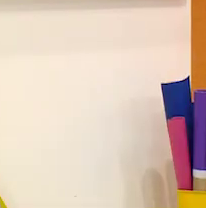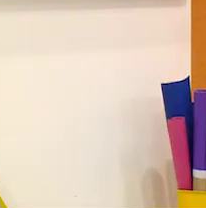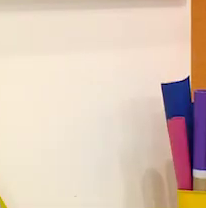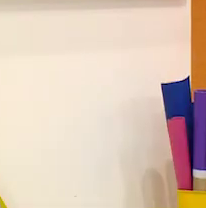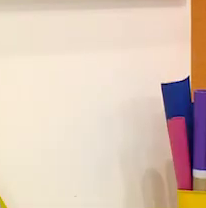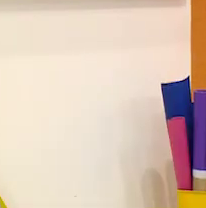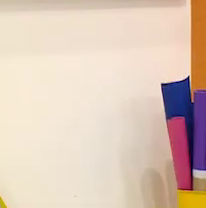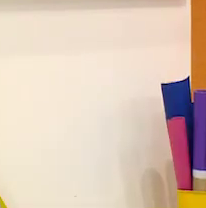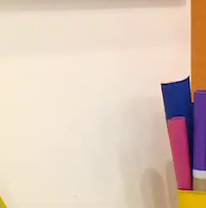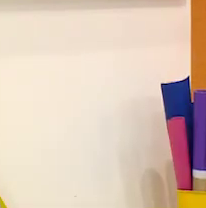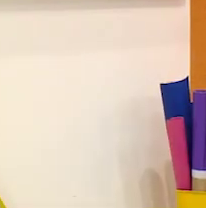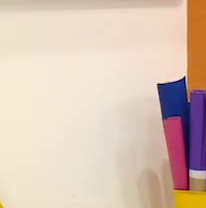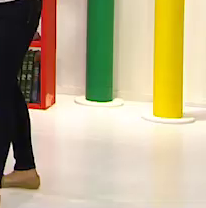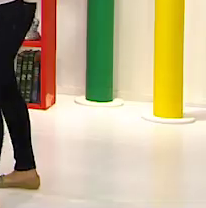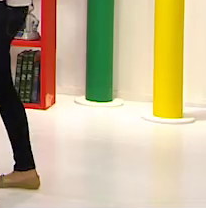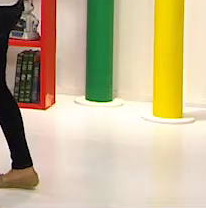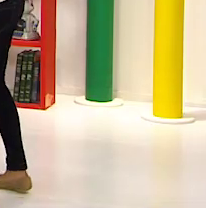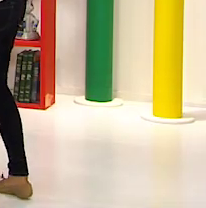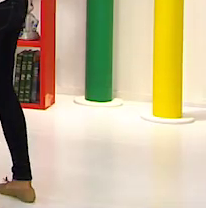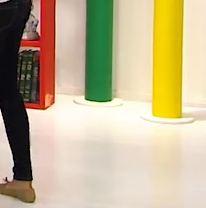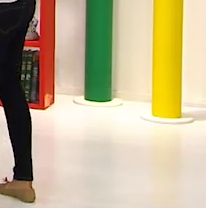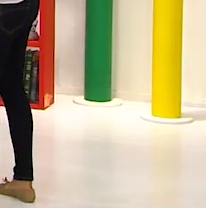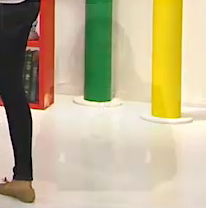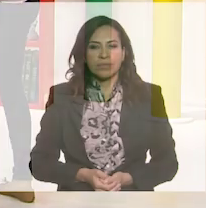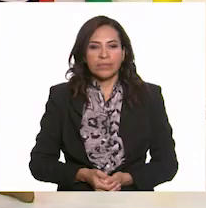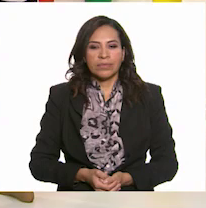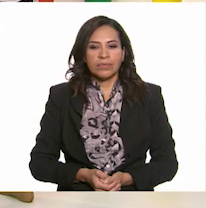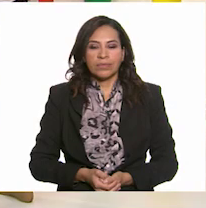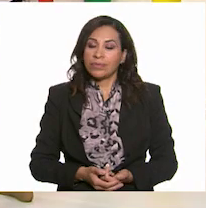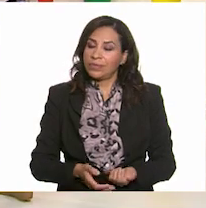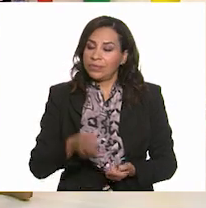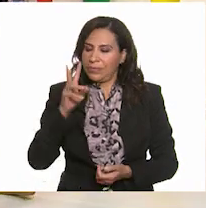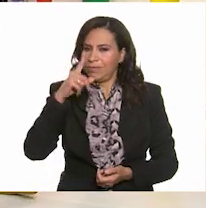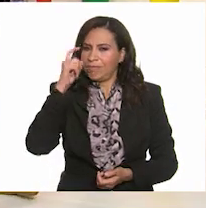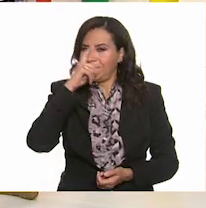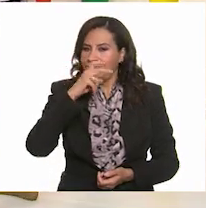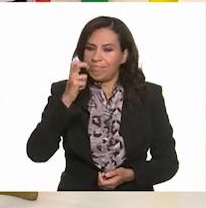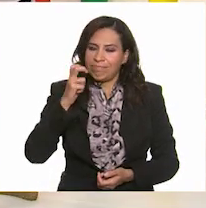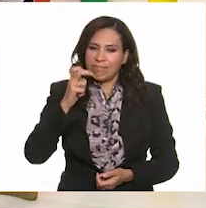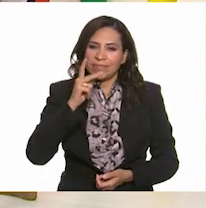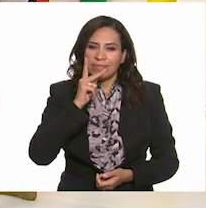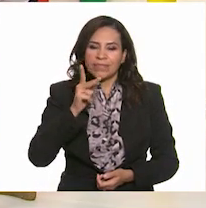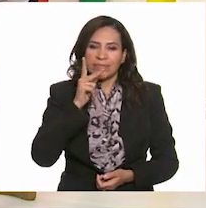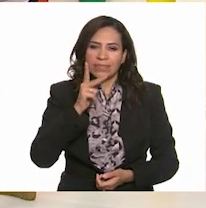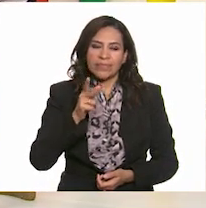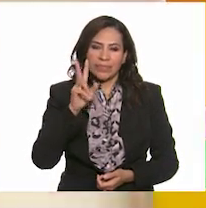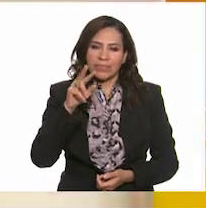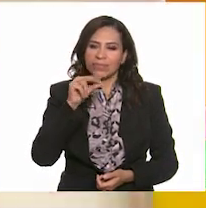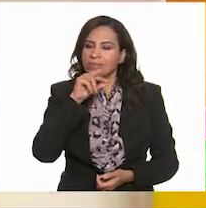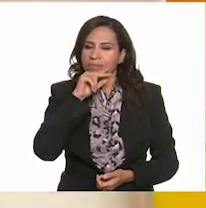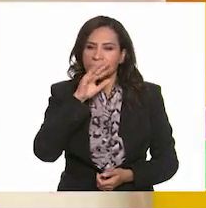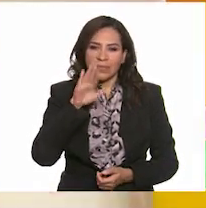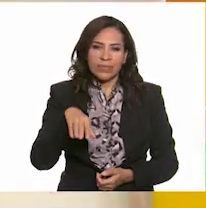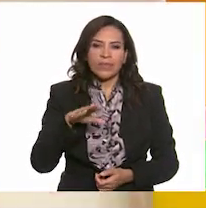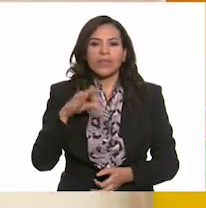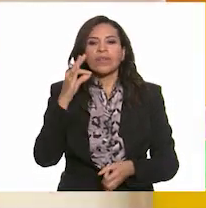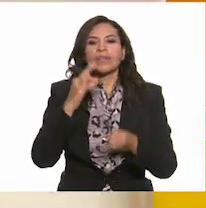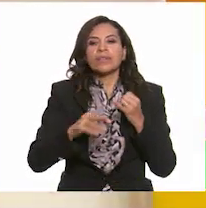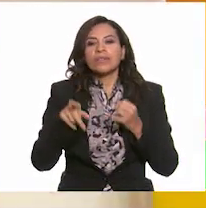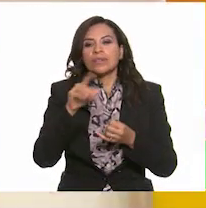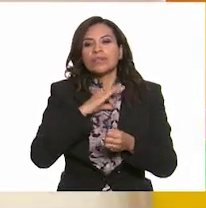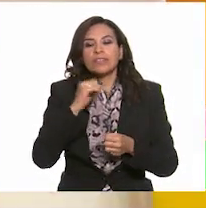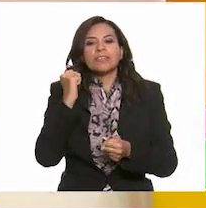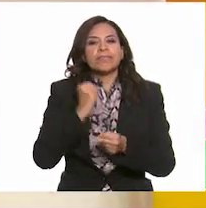con... ¡Ay, no! No puedo, esto es muy complicado. No, no te preocupes, Pepe. Al final de cuentas,